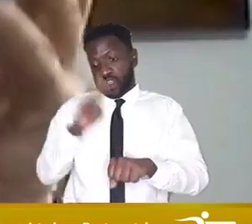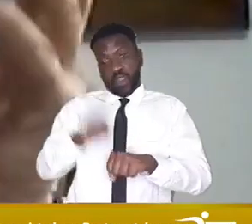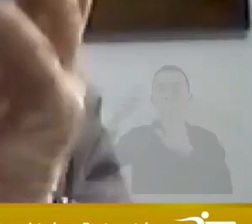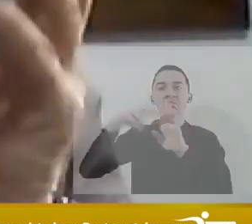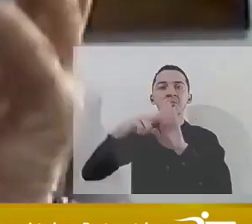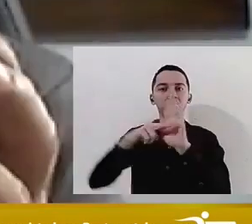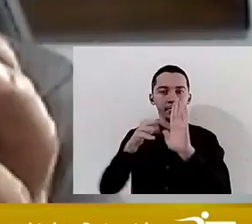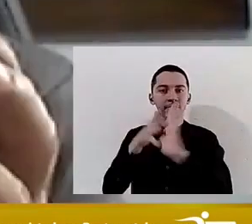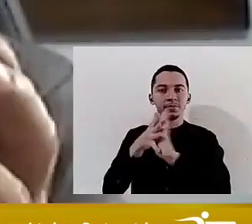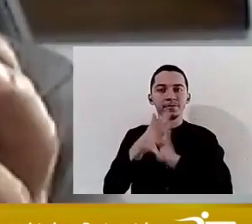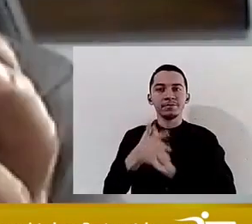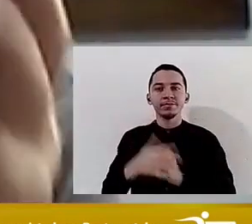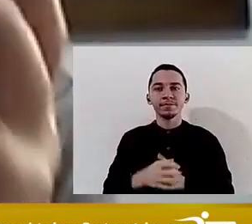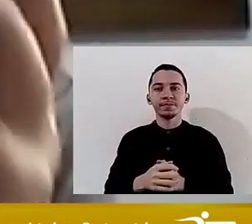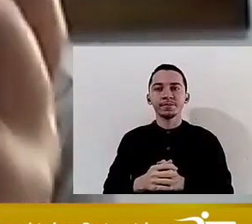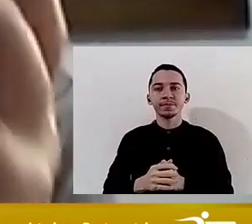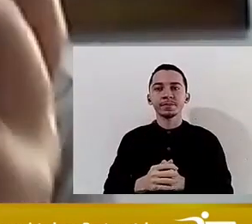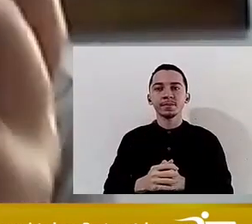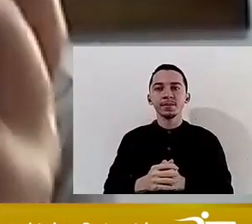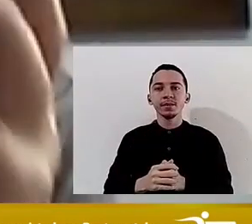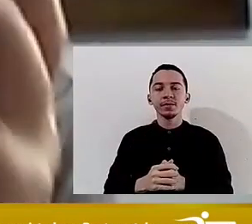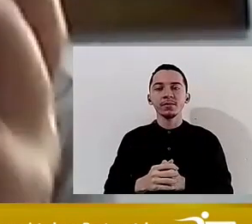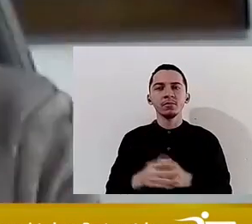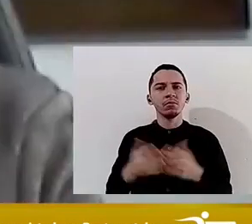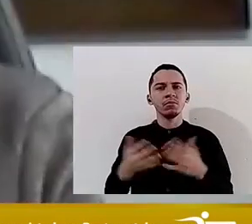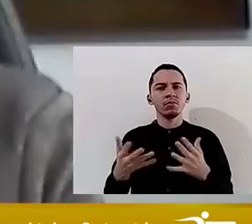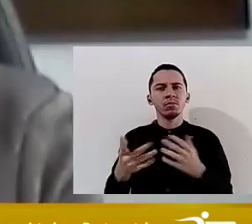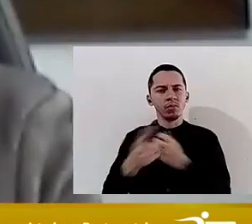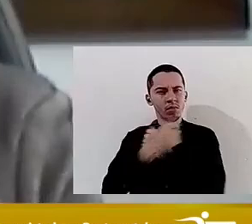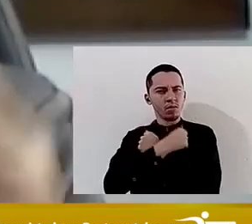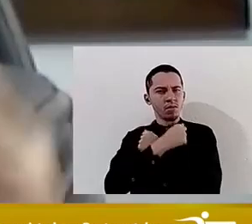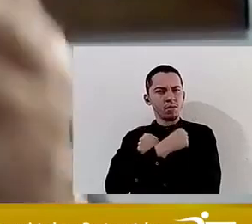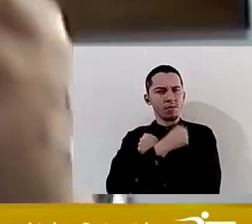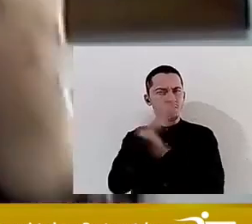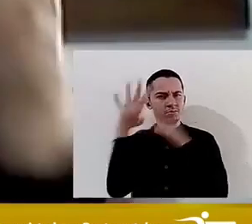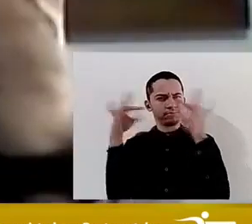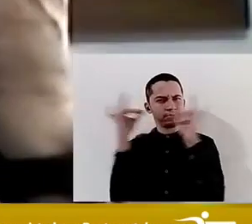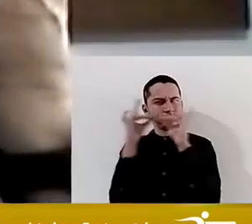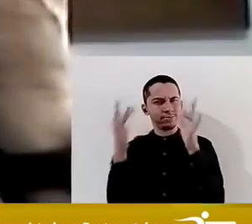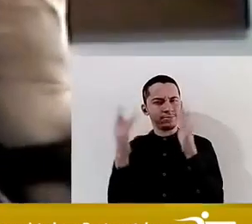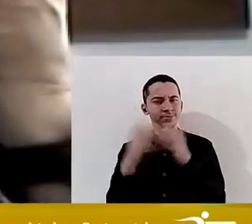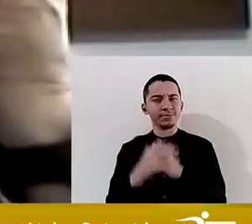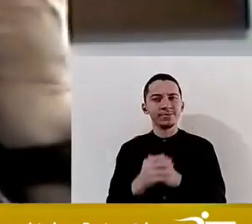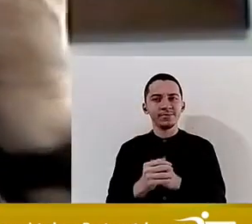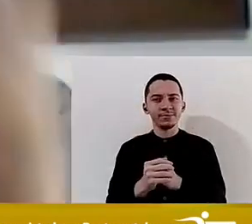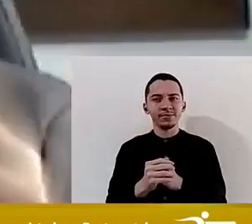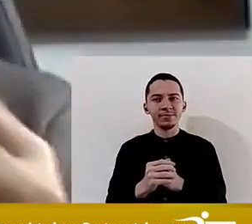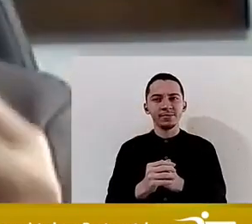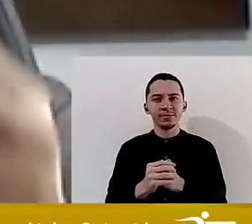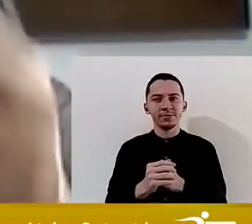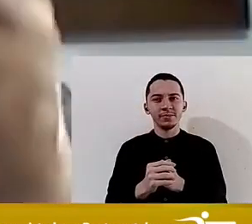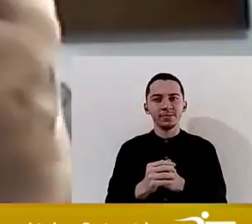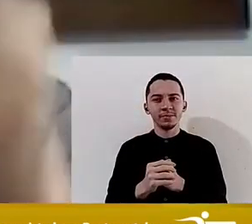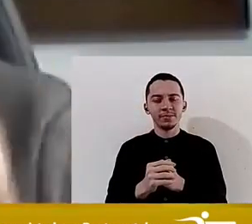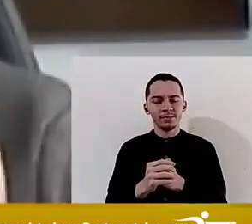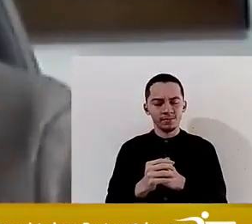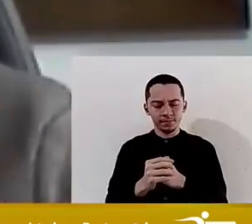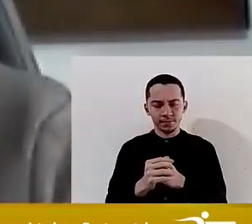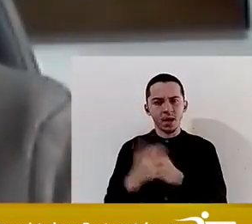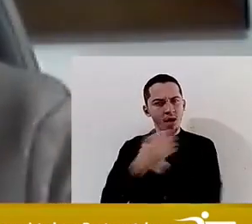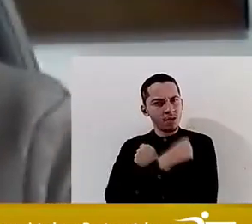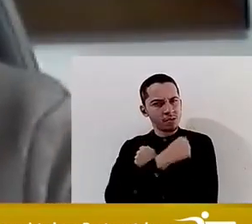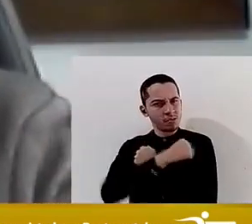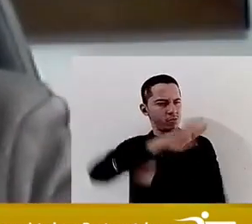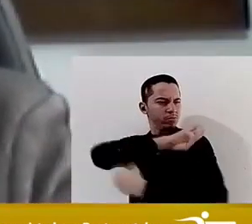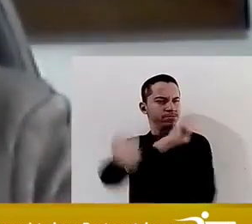dice, no habrá amor puro. No habrá un amor fuerte, nacido de